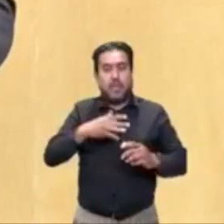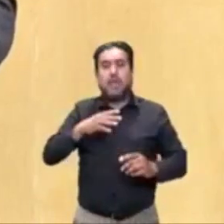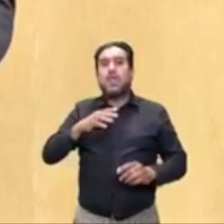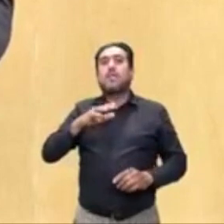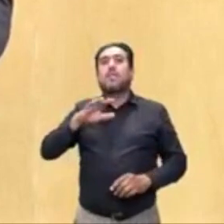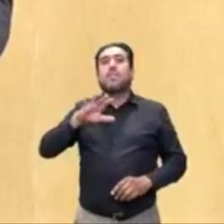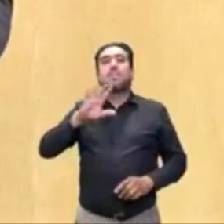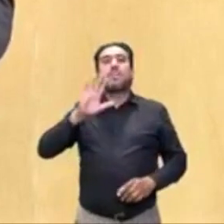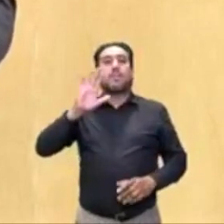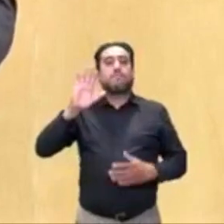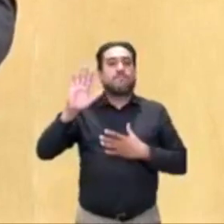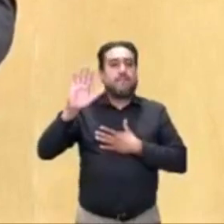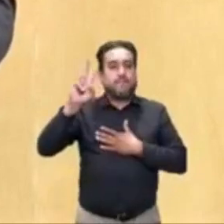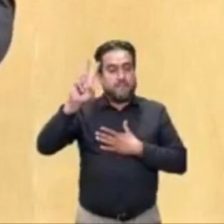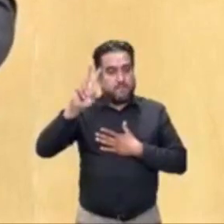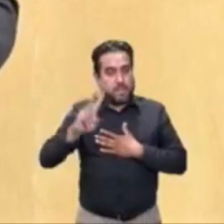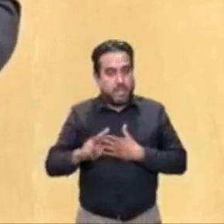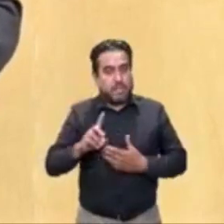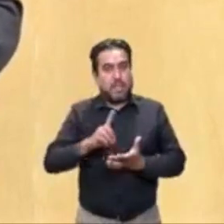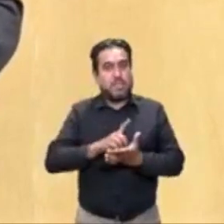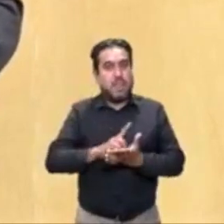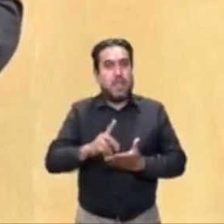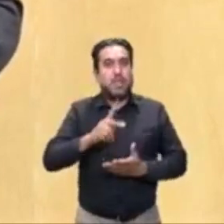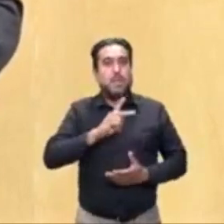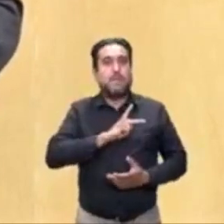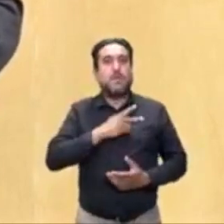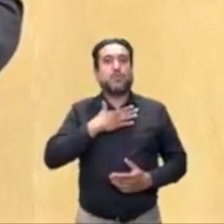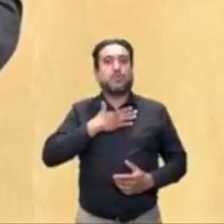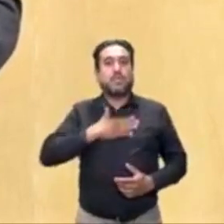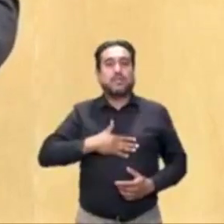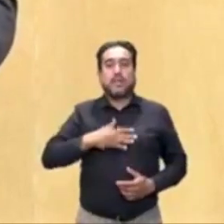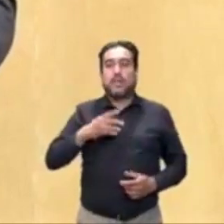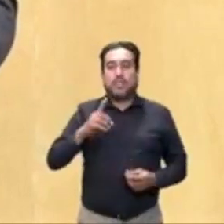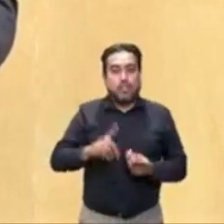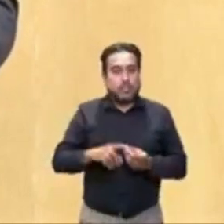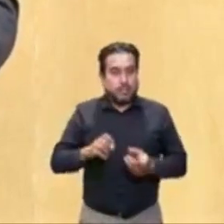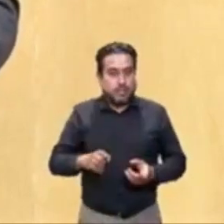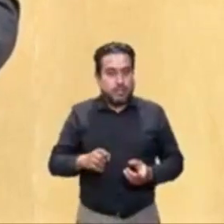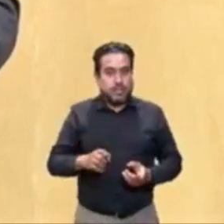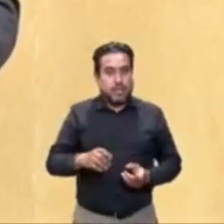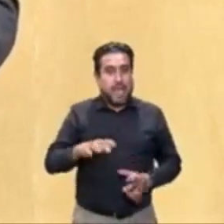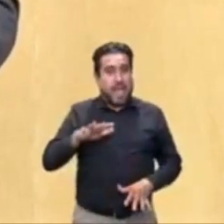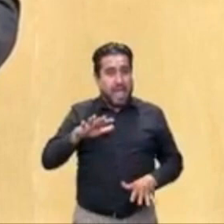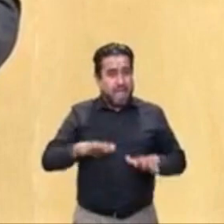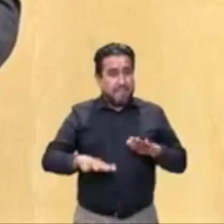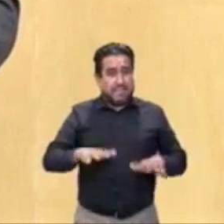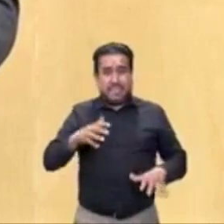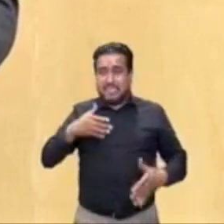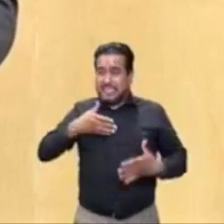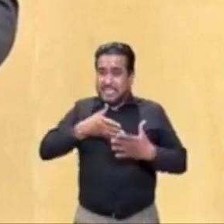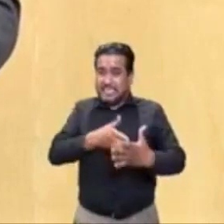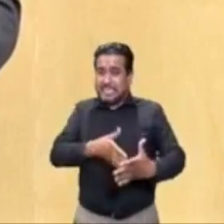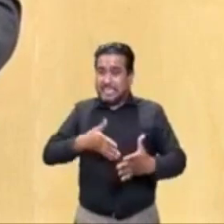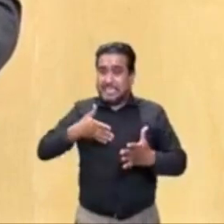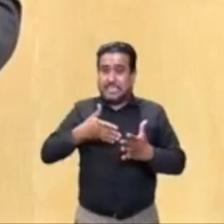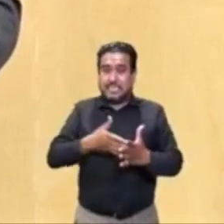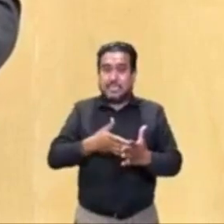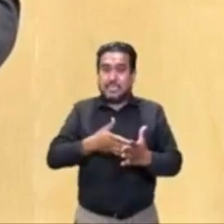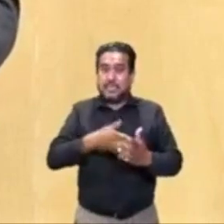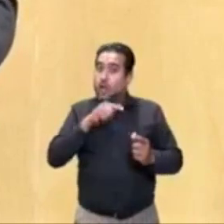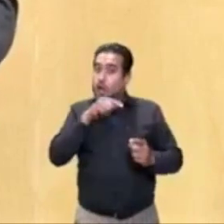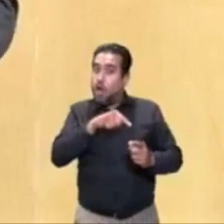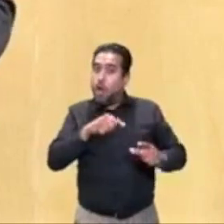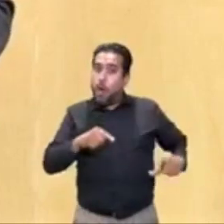a la verdad y a la justicia muchas veces remando contracorriente de la acción gubernamental